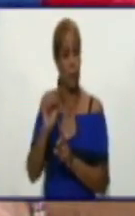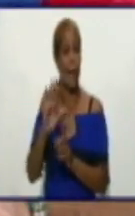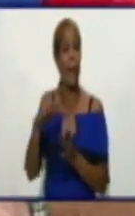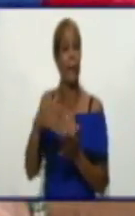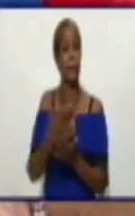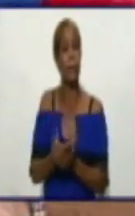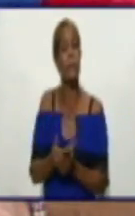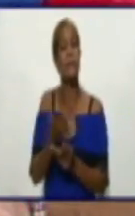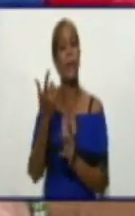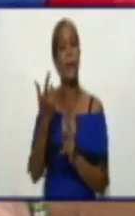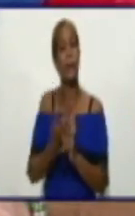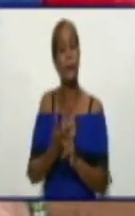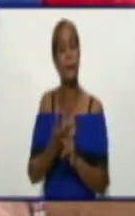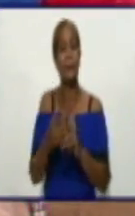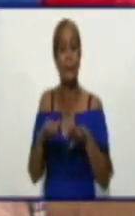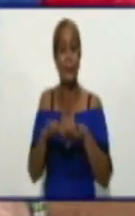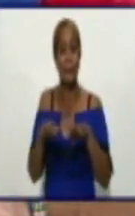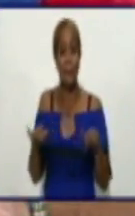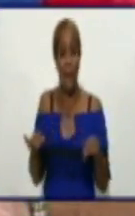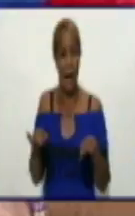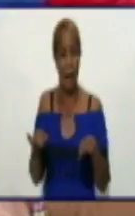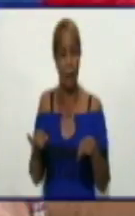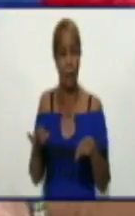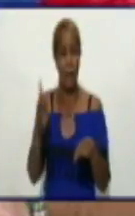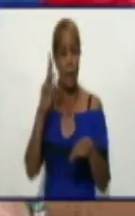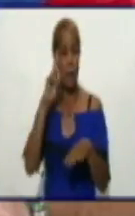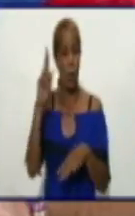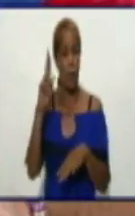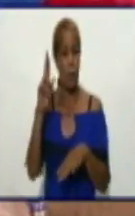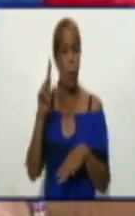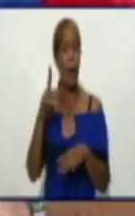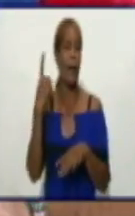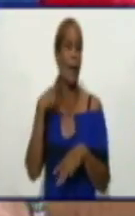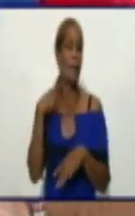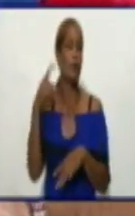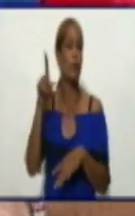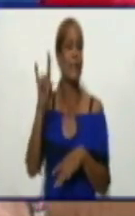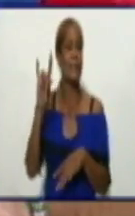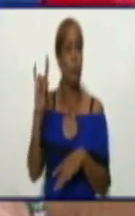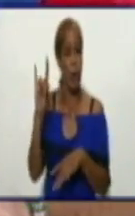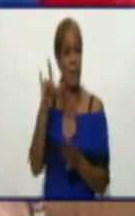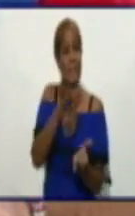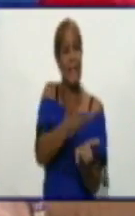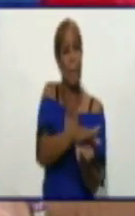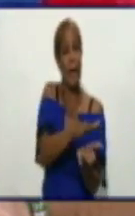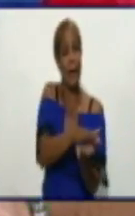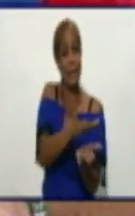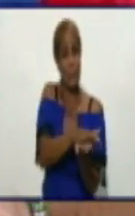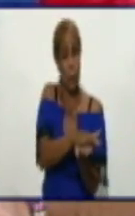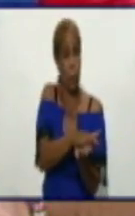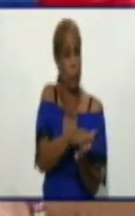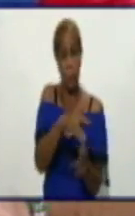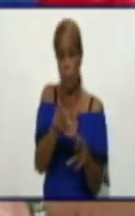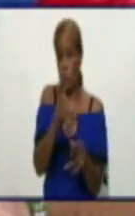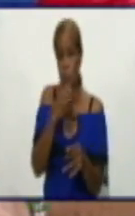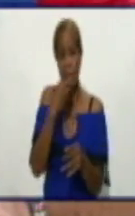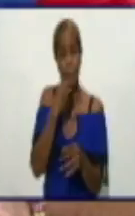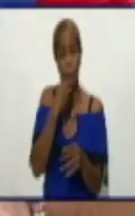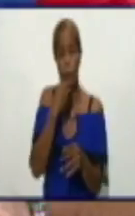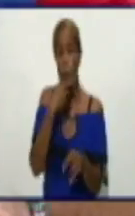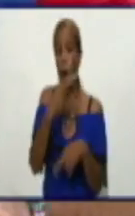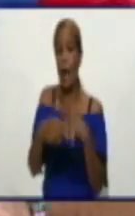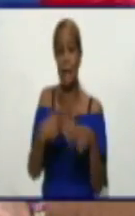2019 y llegado la resolución 349 se paralizó y no pudieron continuar ese proceso. Sin embargo, la persona se quedó con ese cambio, con esa transformación hecho en su